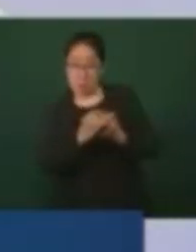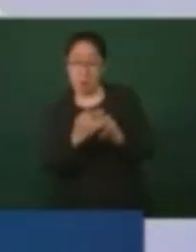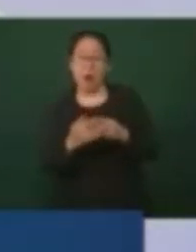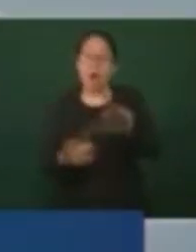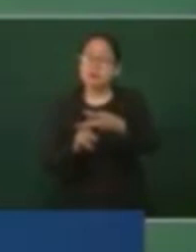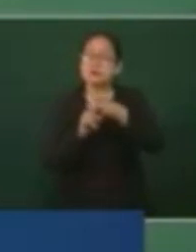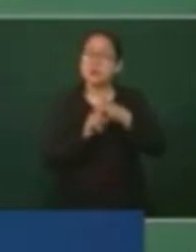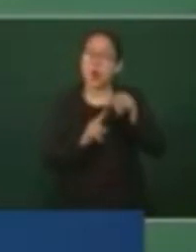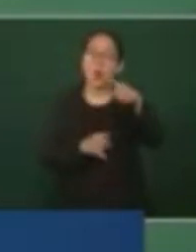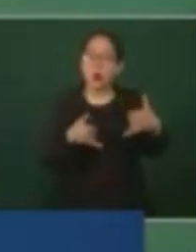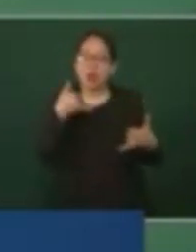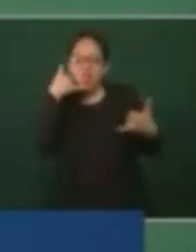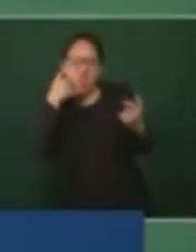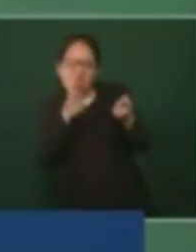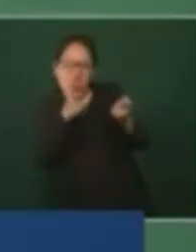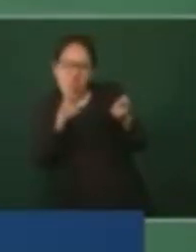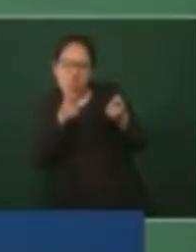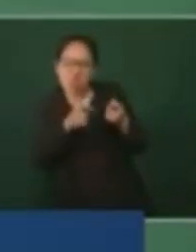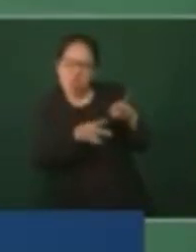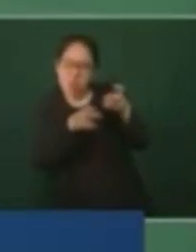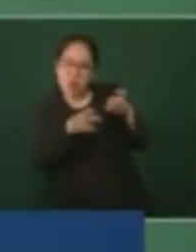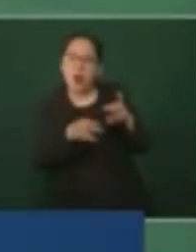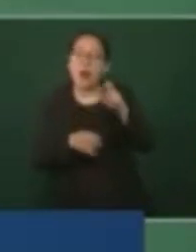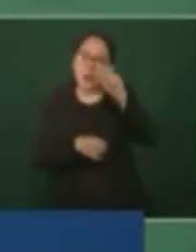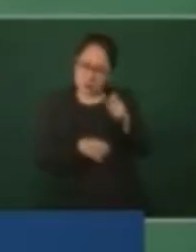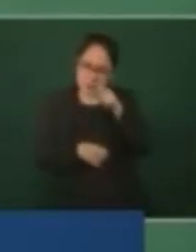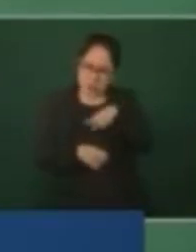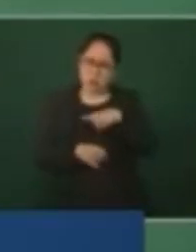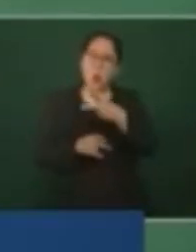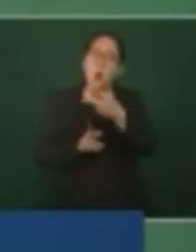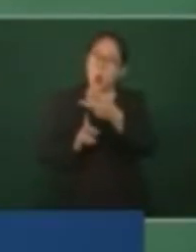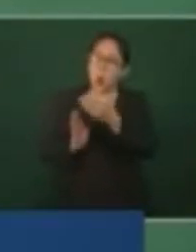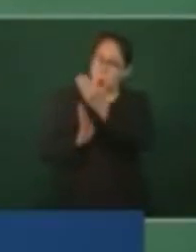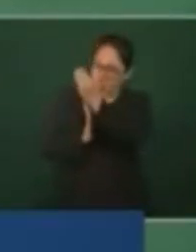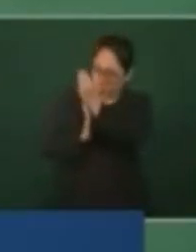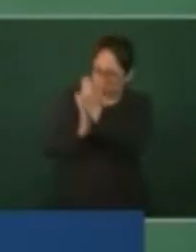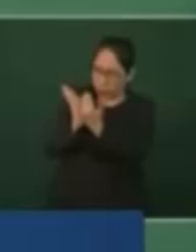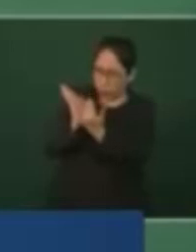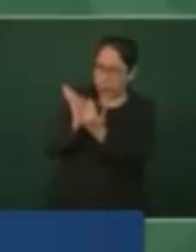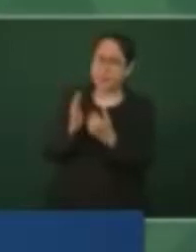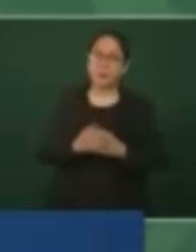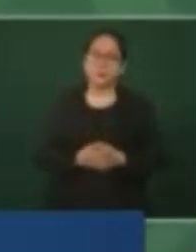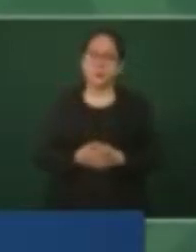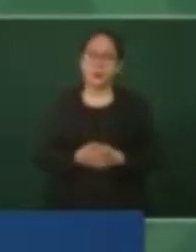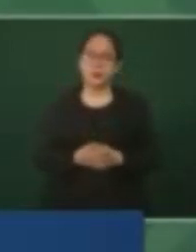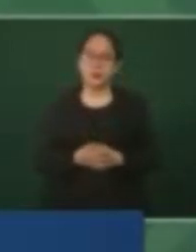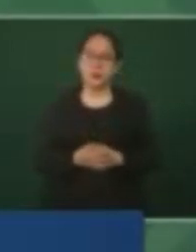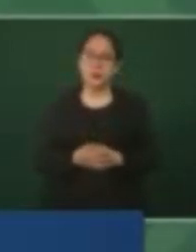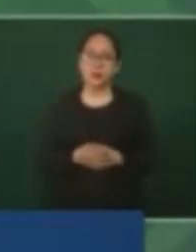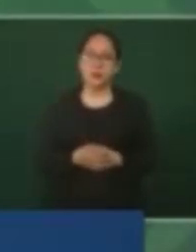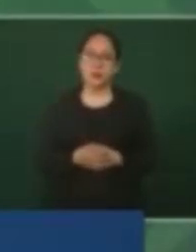que señalar una con mucho, sin duda es la falta de certidumbre jurídica que se ha venido gestando y